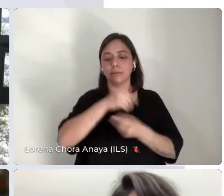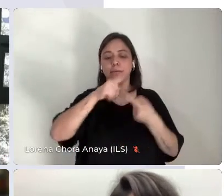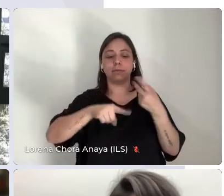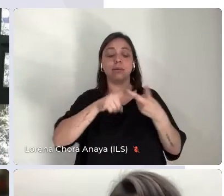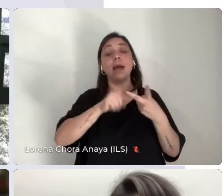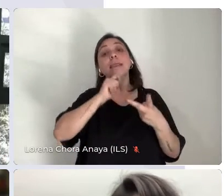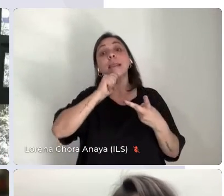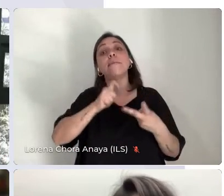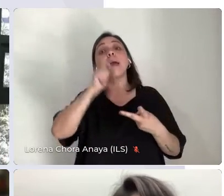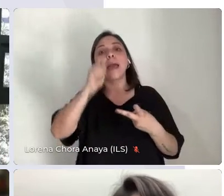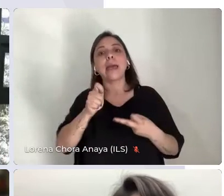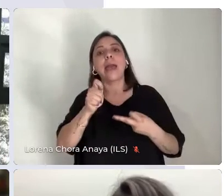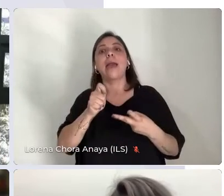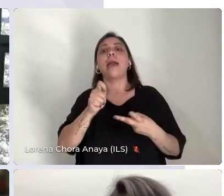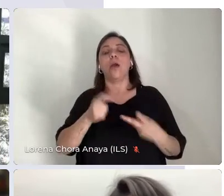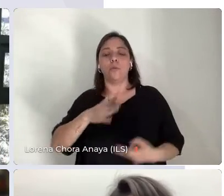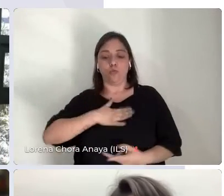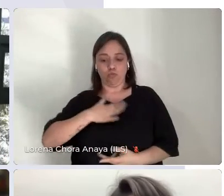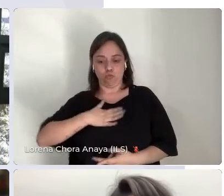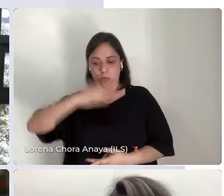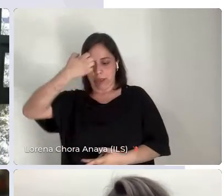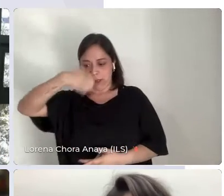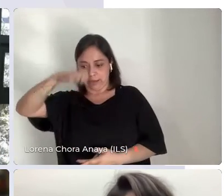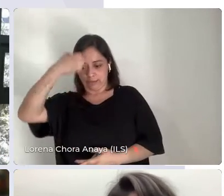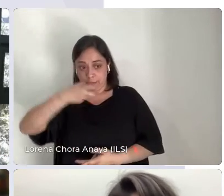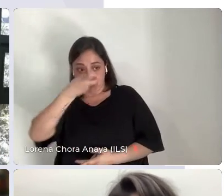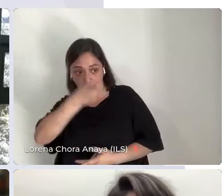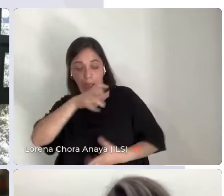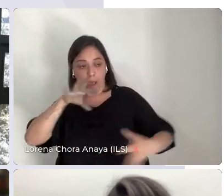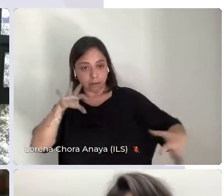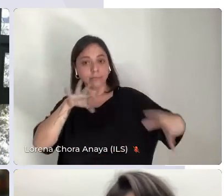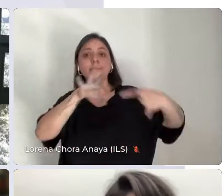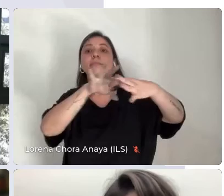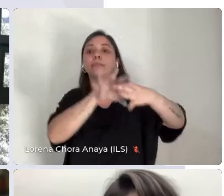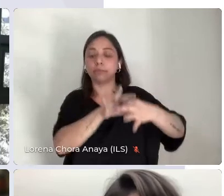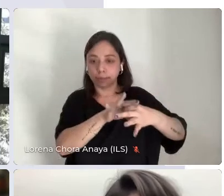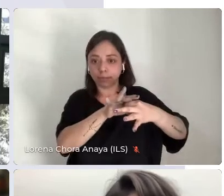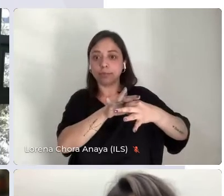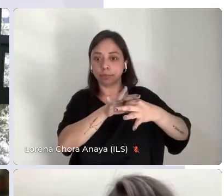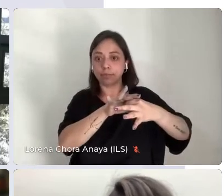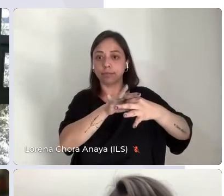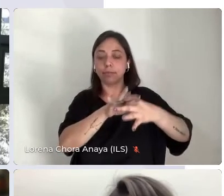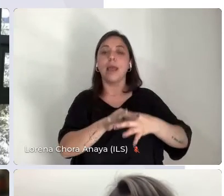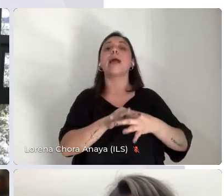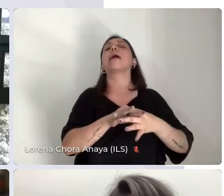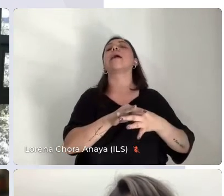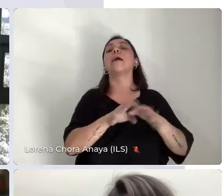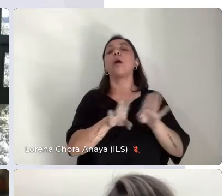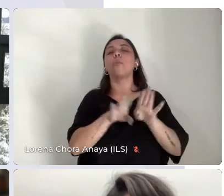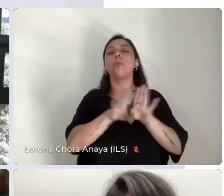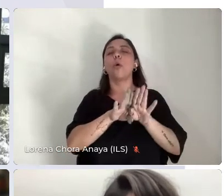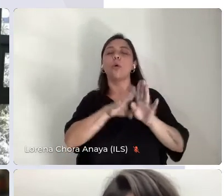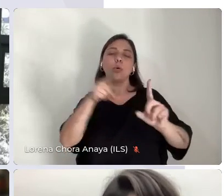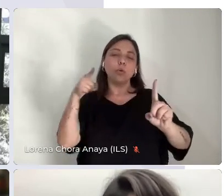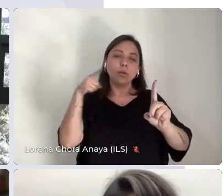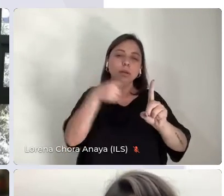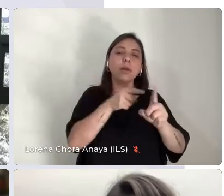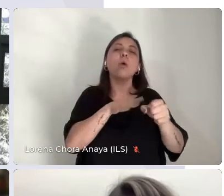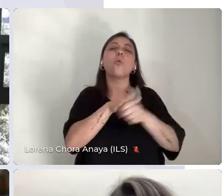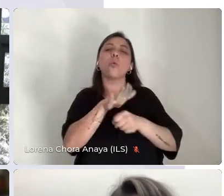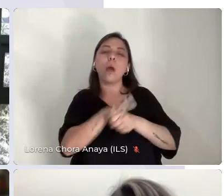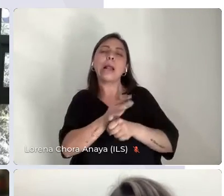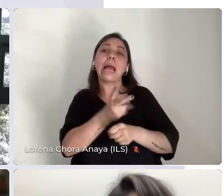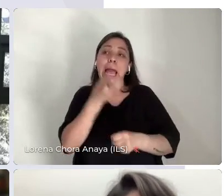nuestra expertise. El hecho de tener una expertise y vincularla además con el propósito hace que puedas entregar de eso que sí